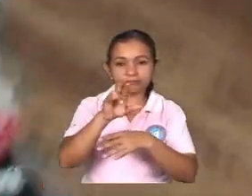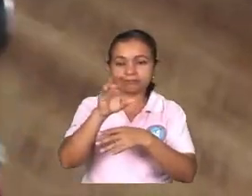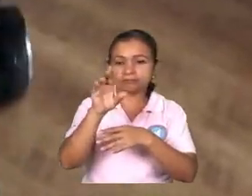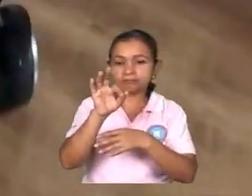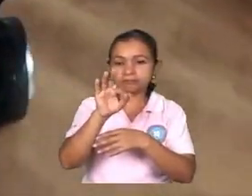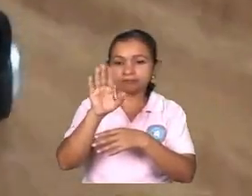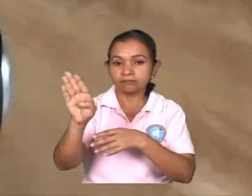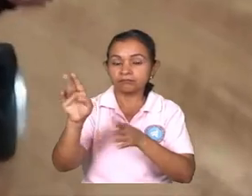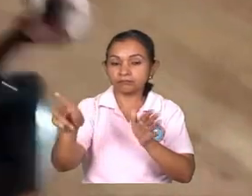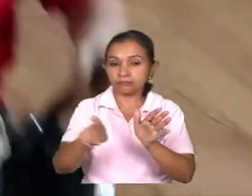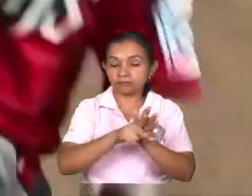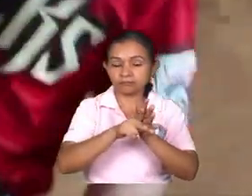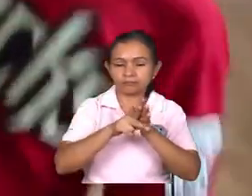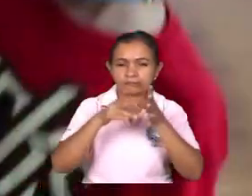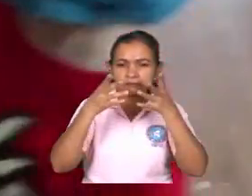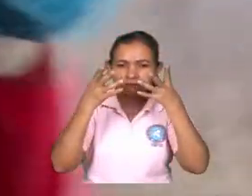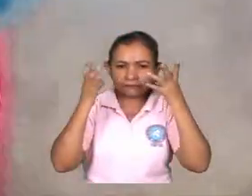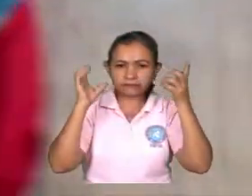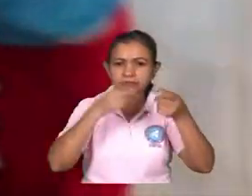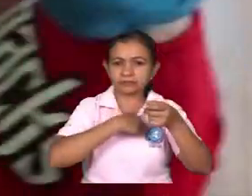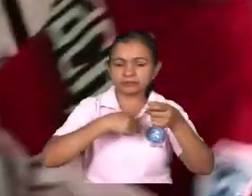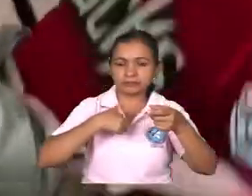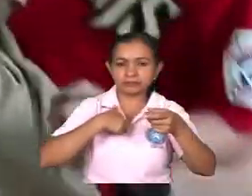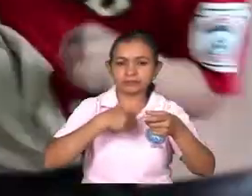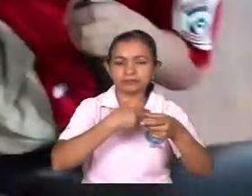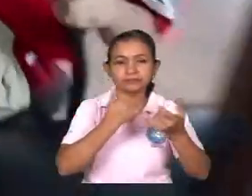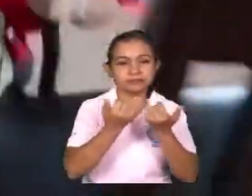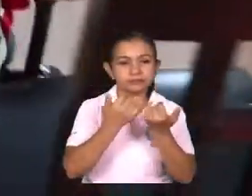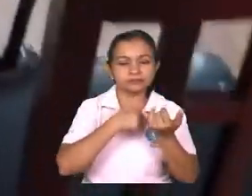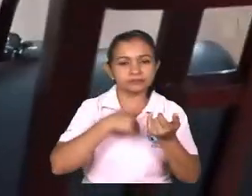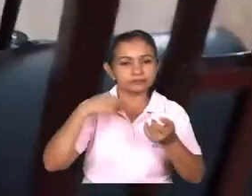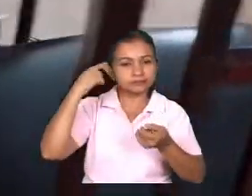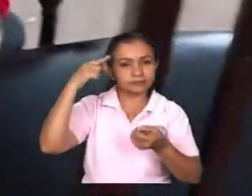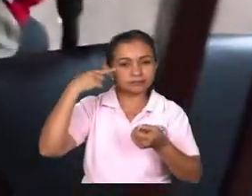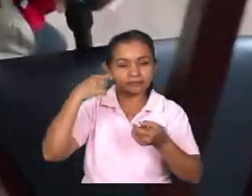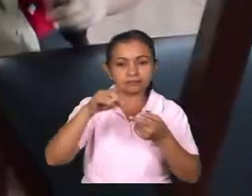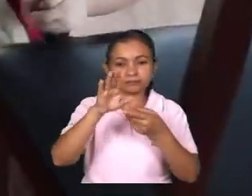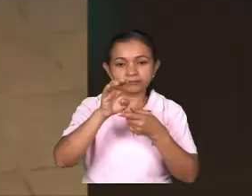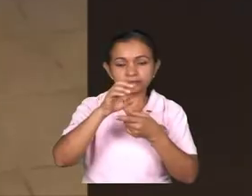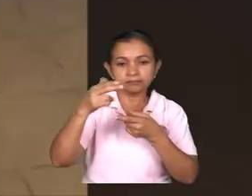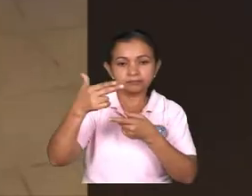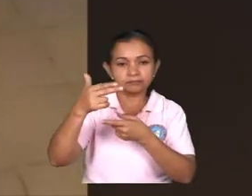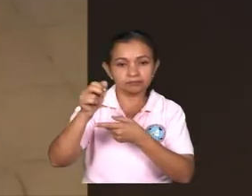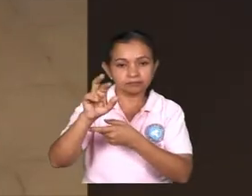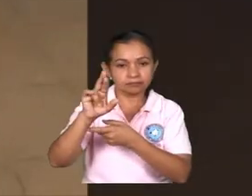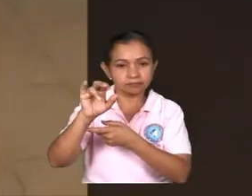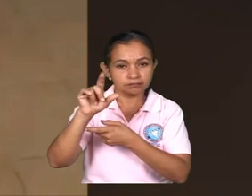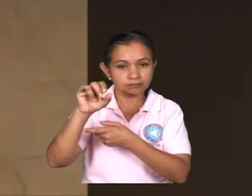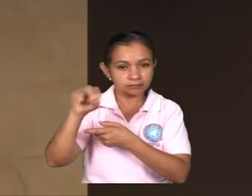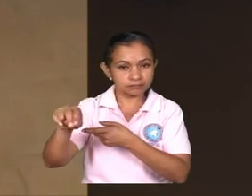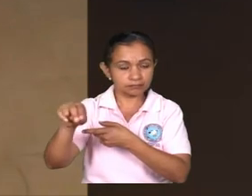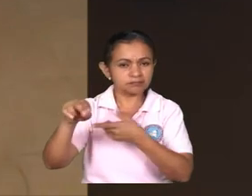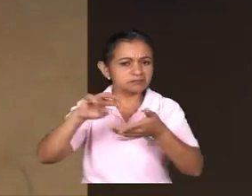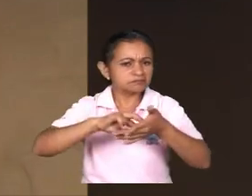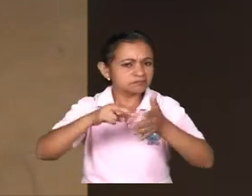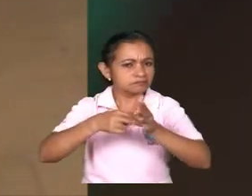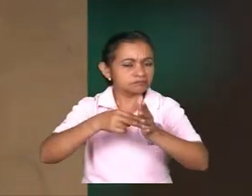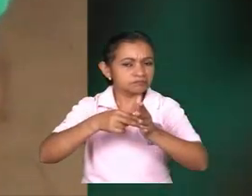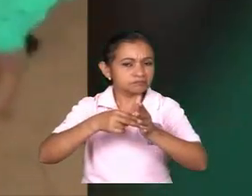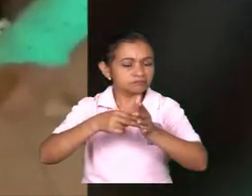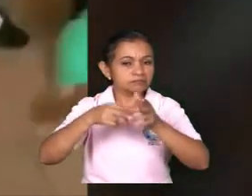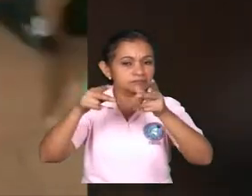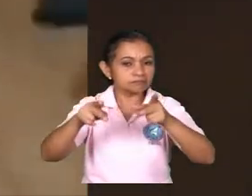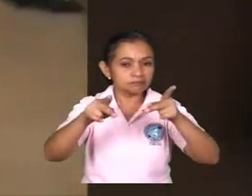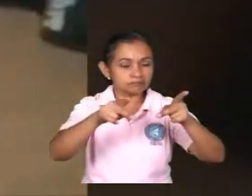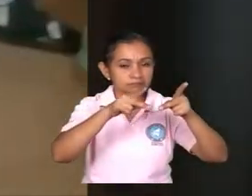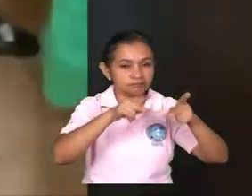como peligrosos monstruos, donde se desató la locura del Bird Box Challenge. El desafío consiste en andar como el